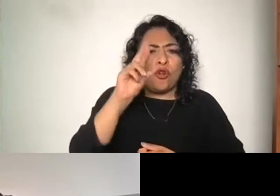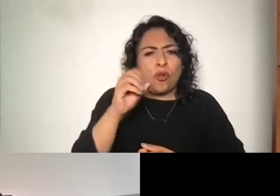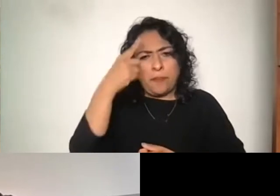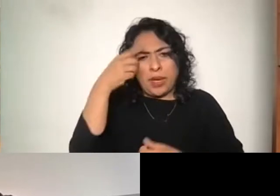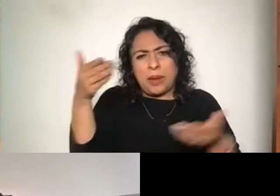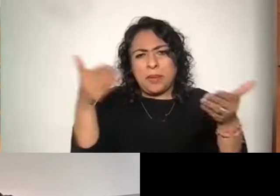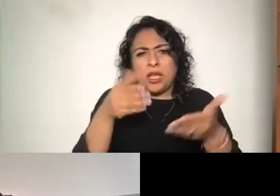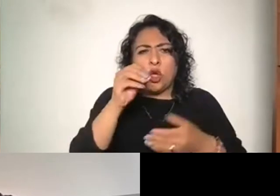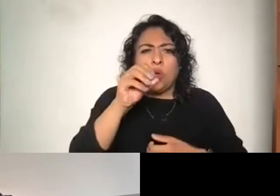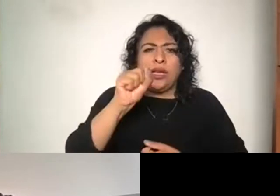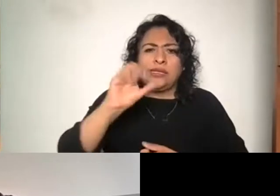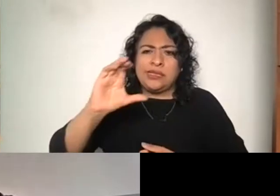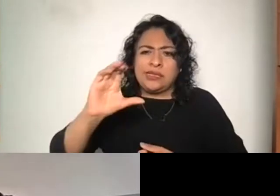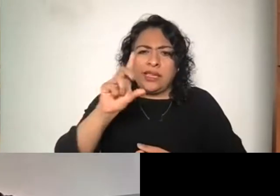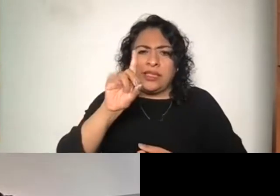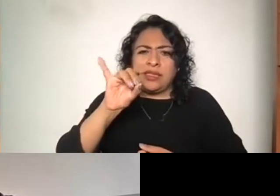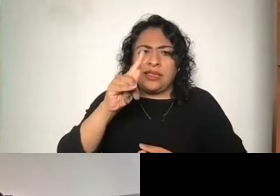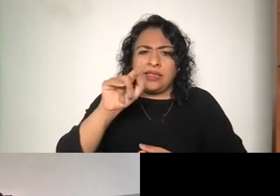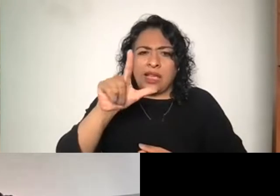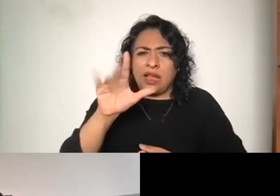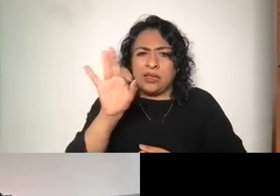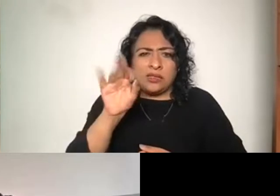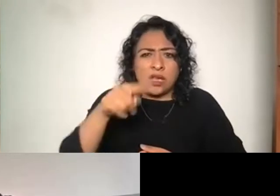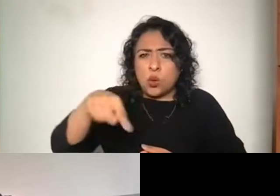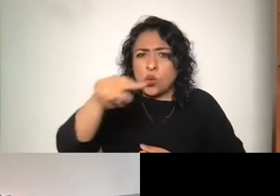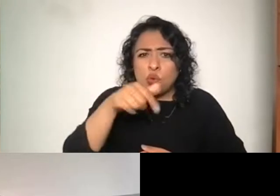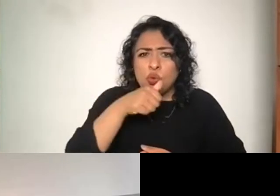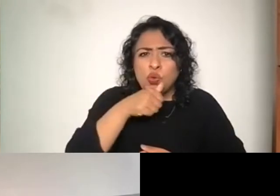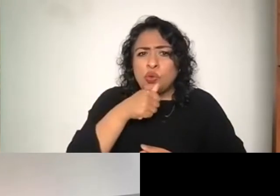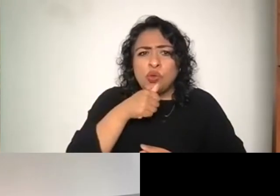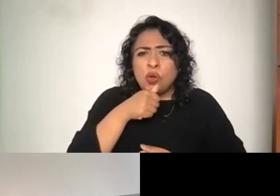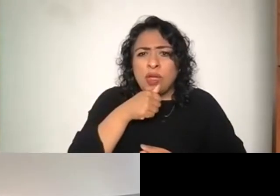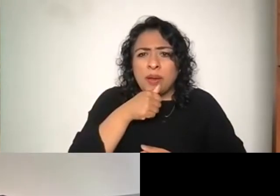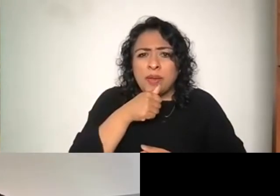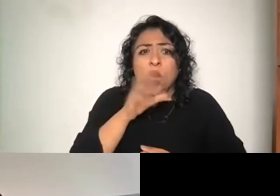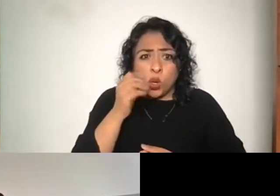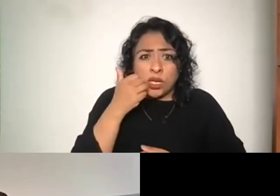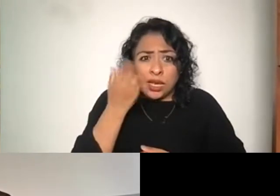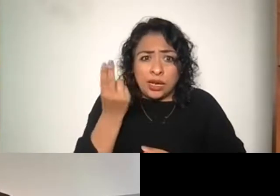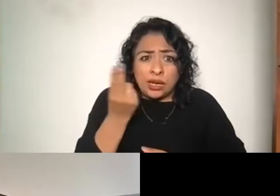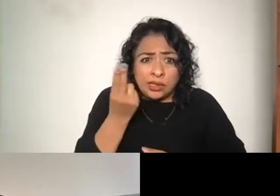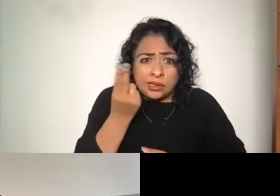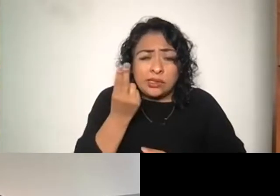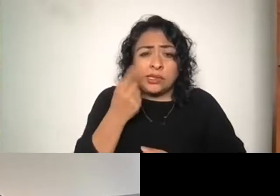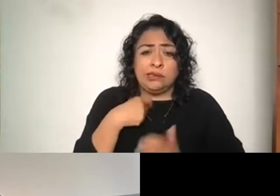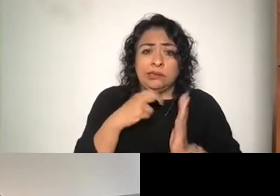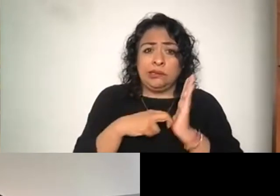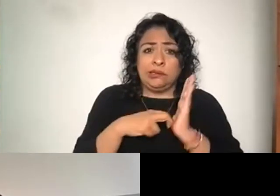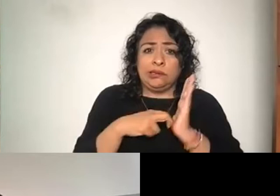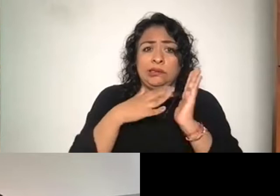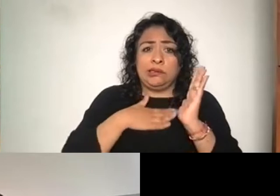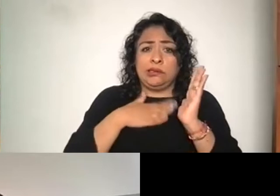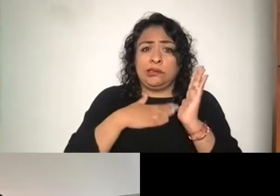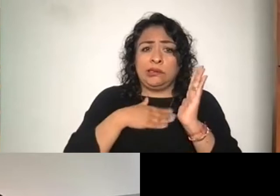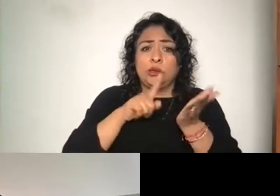OSC Digital, por si alguien no tuviera necesidad de mejorar su